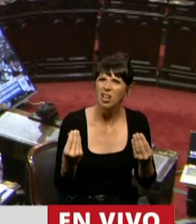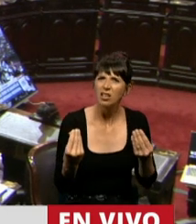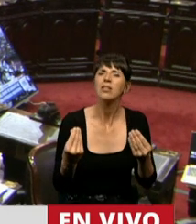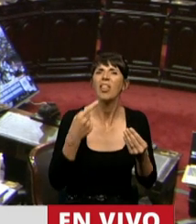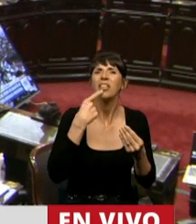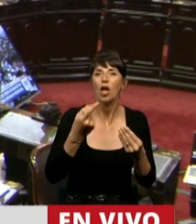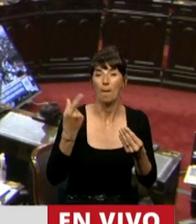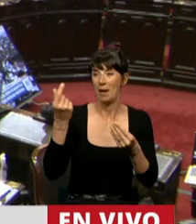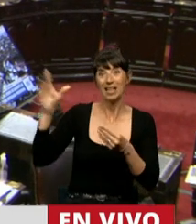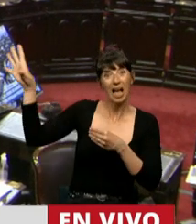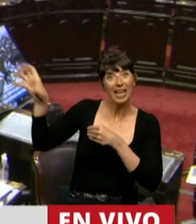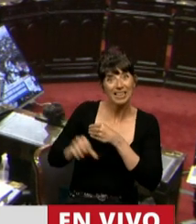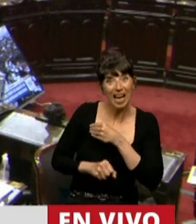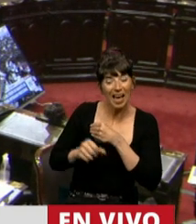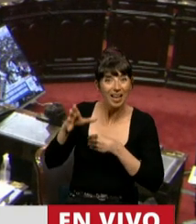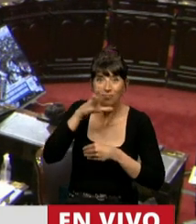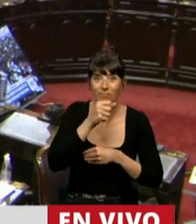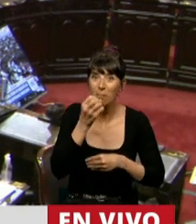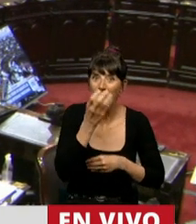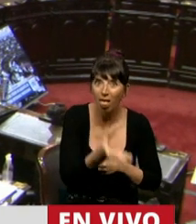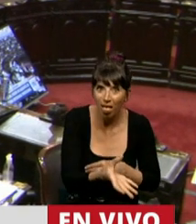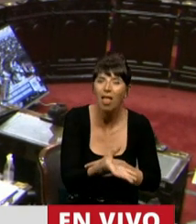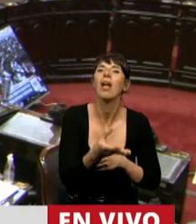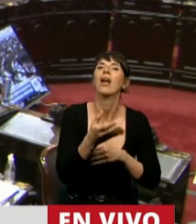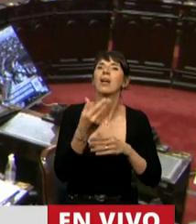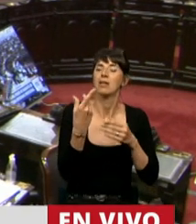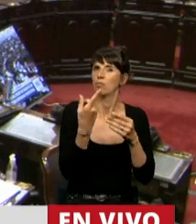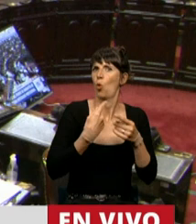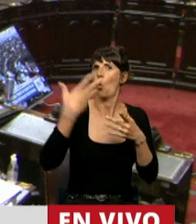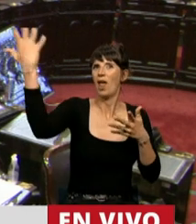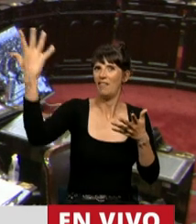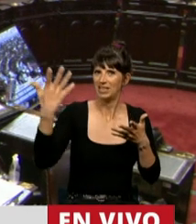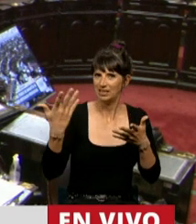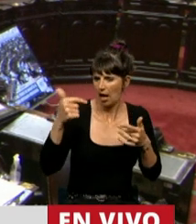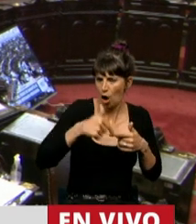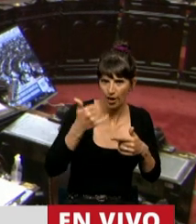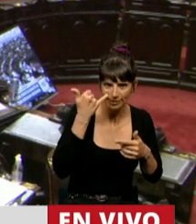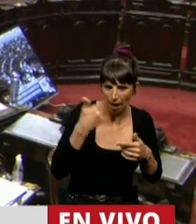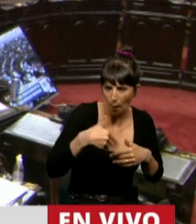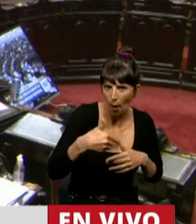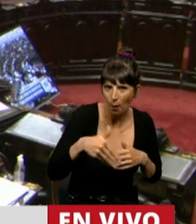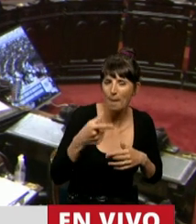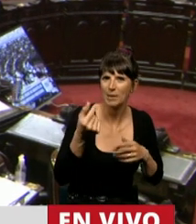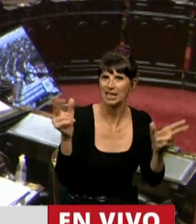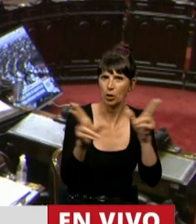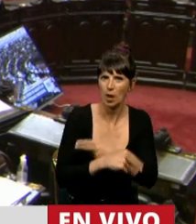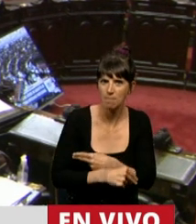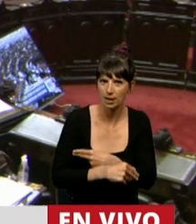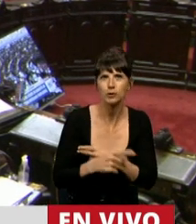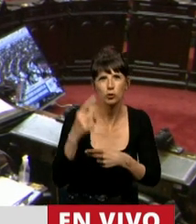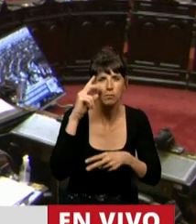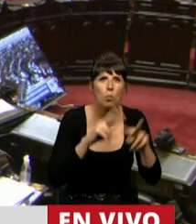blanqueo que fueron de única vez y que se están agotando mientras que los pagos mensuales que el programa genera